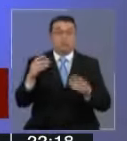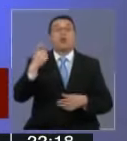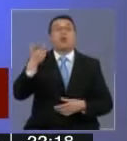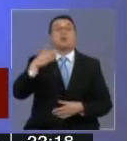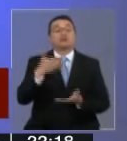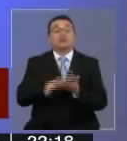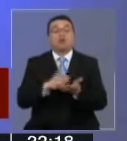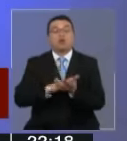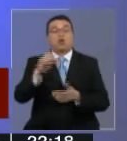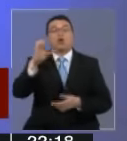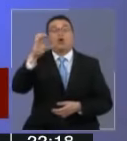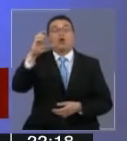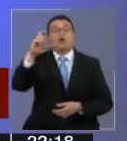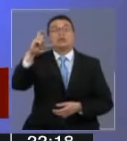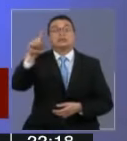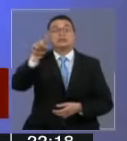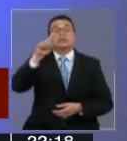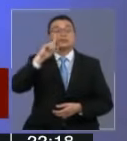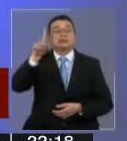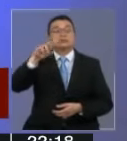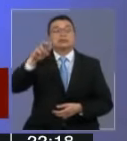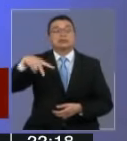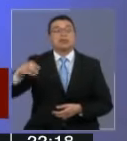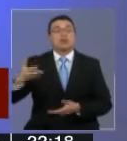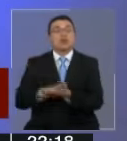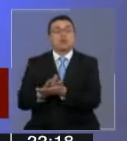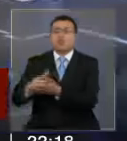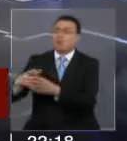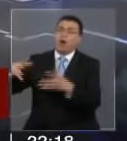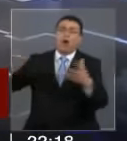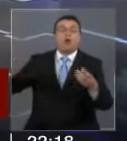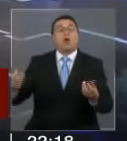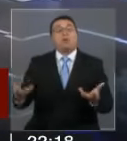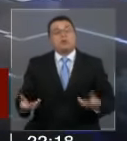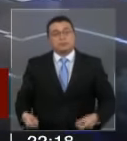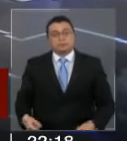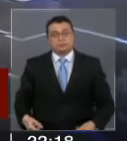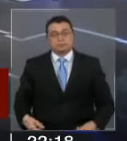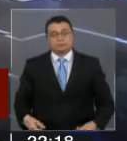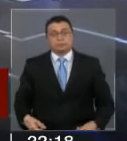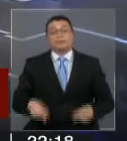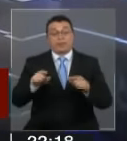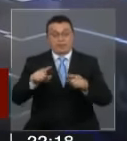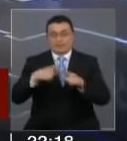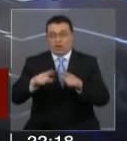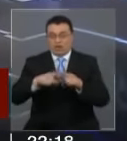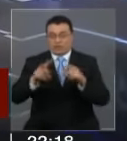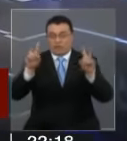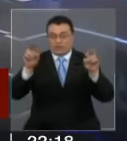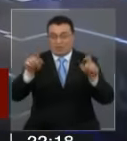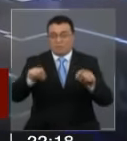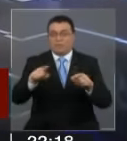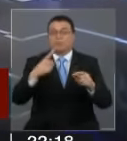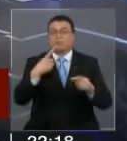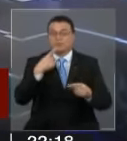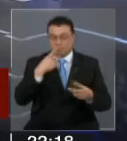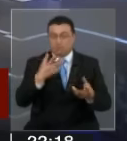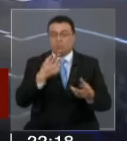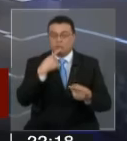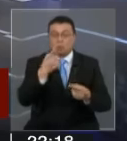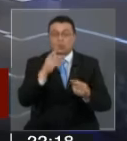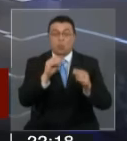caso permanente de la contaminación antofagastina. Pero entonces, ese es otro tema, ¿no? Perdón, ese es otro problema. El tema de la cooptación que